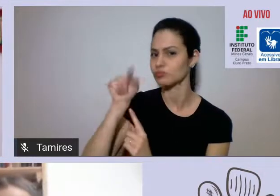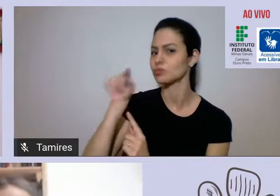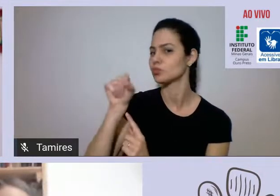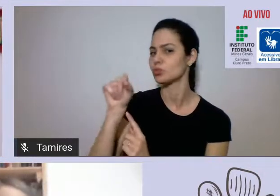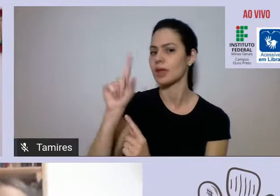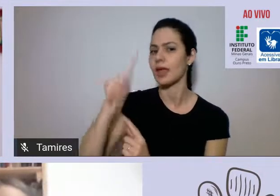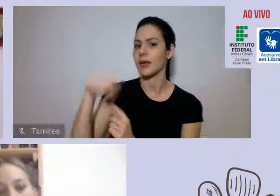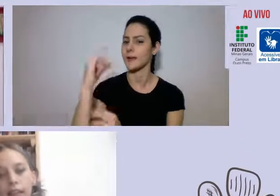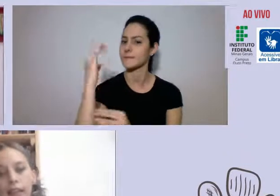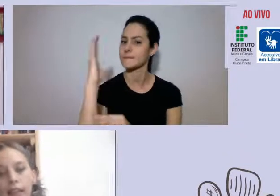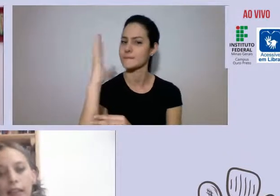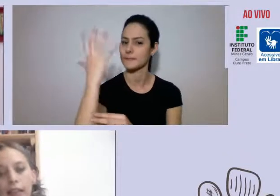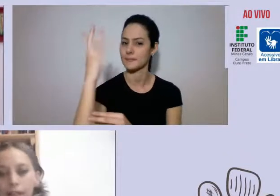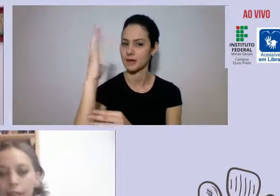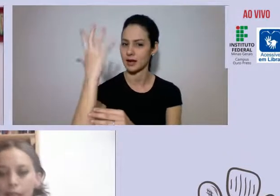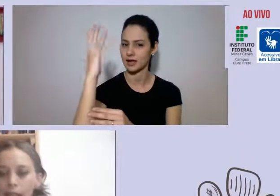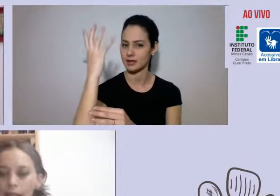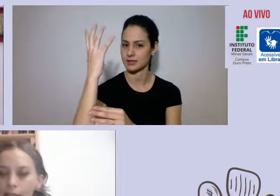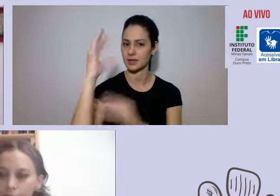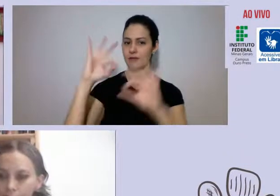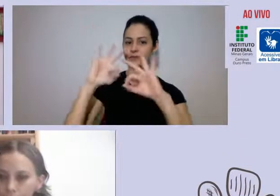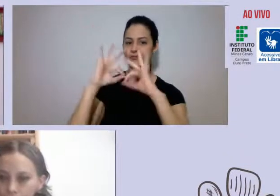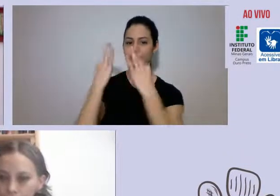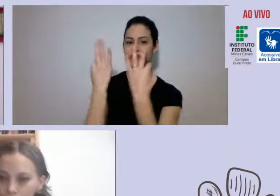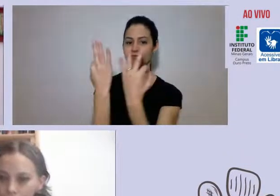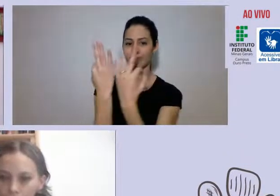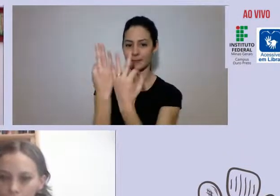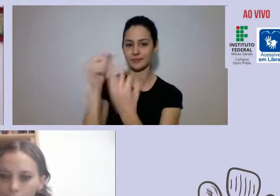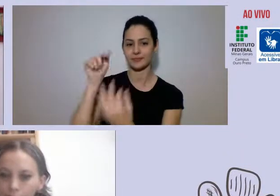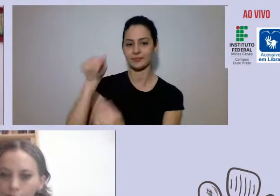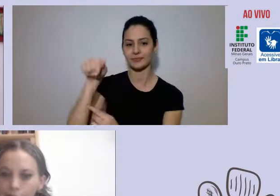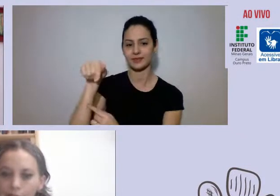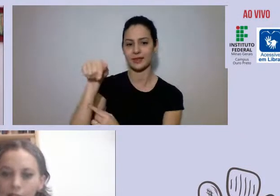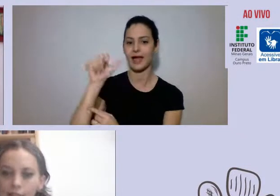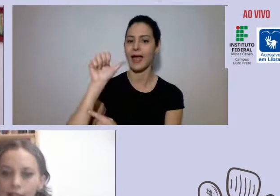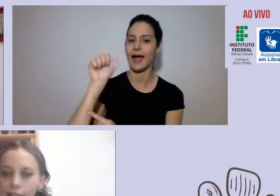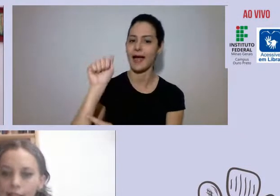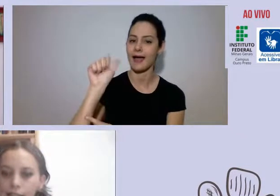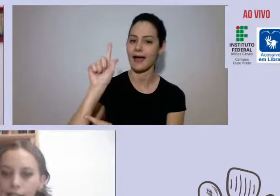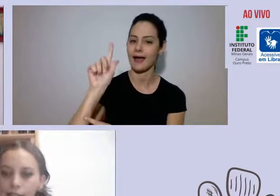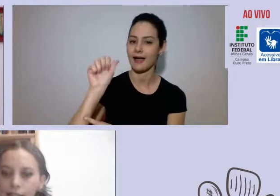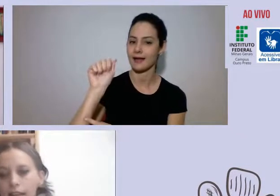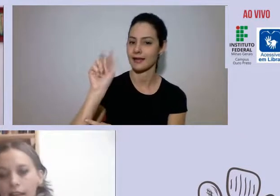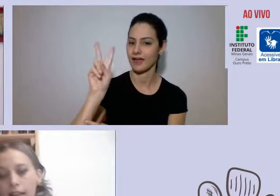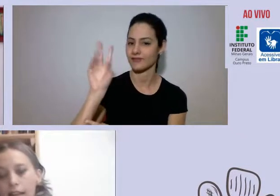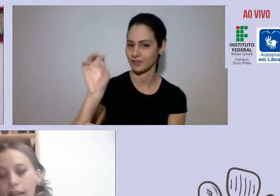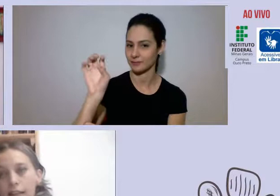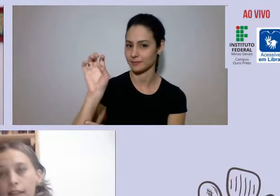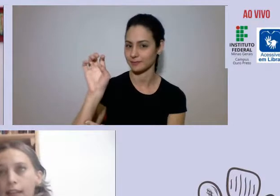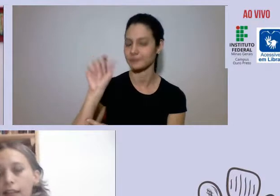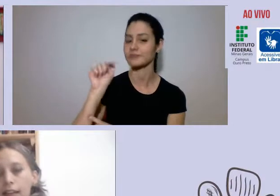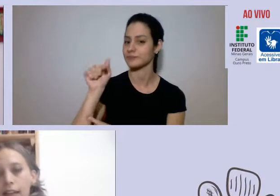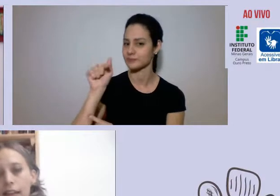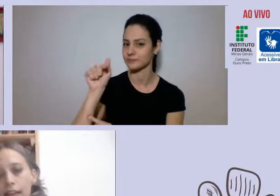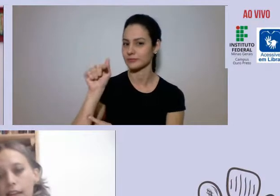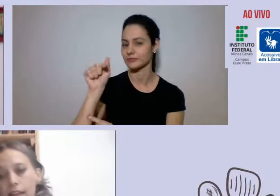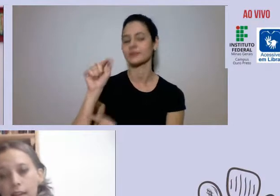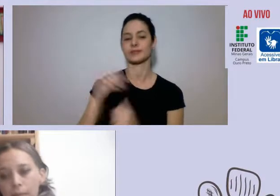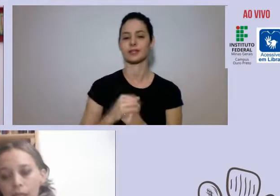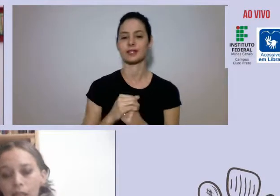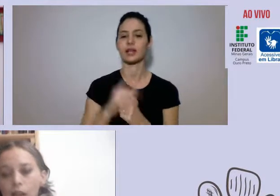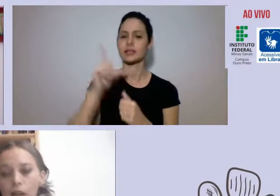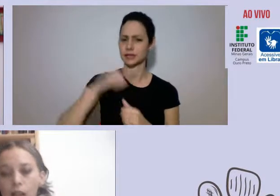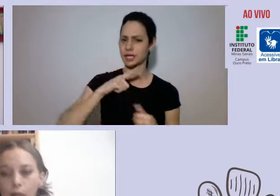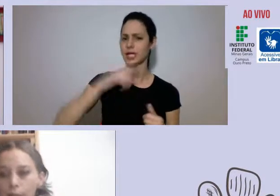planta de la familia de las agaváceas, que tiene en